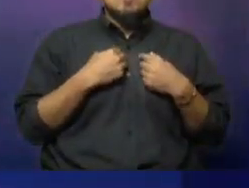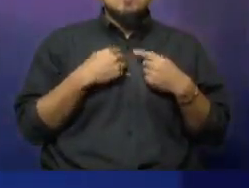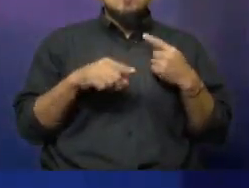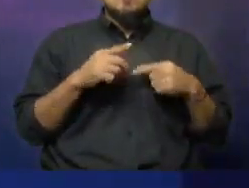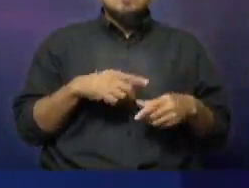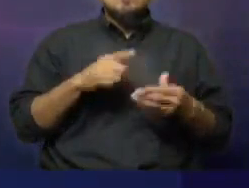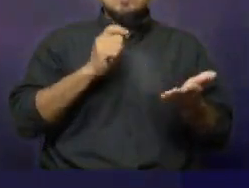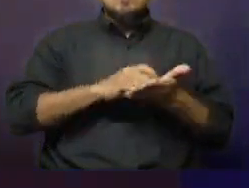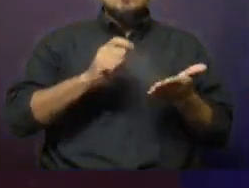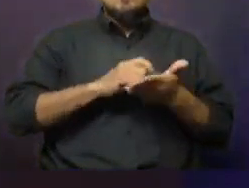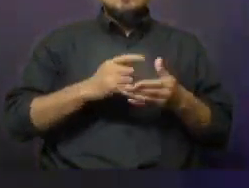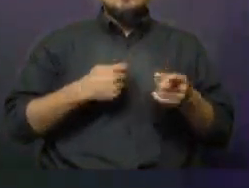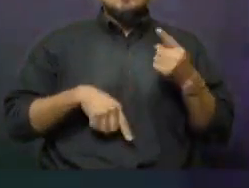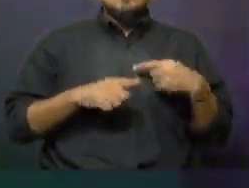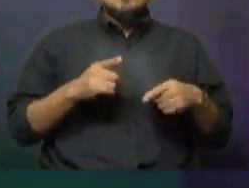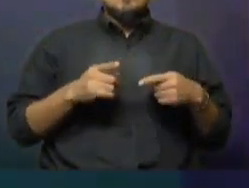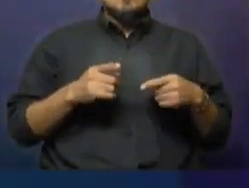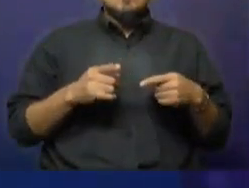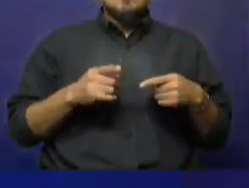la escritura. Entonces,